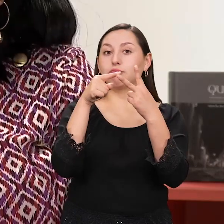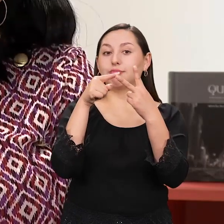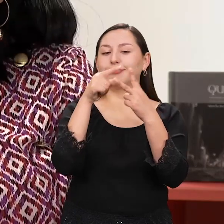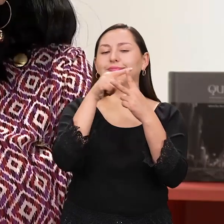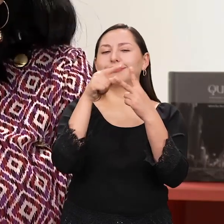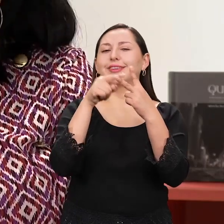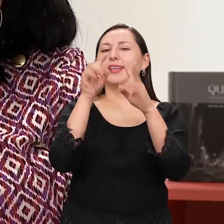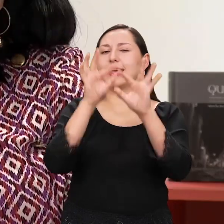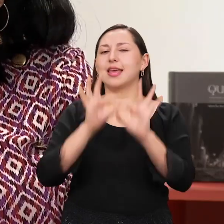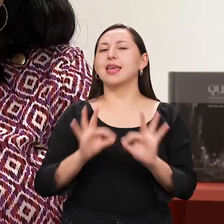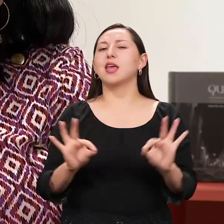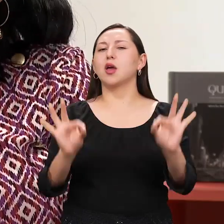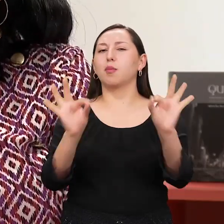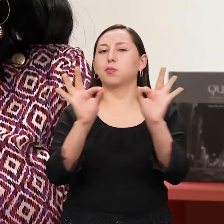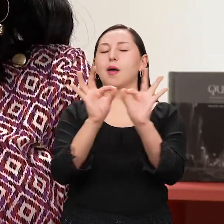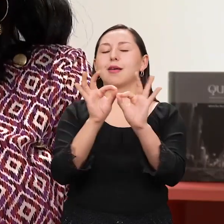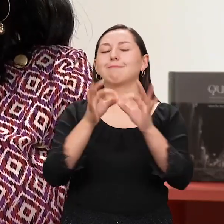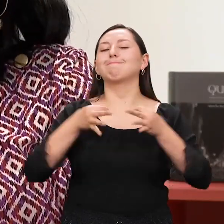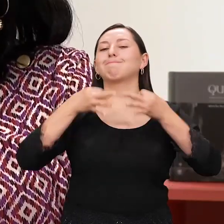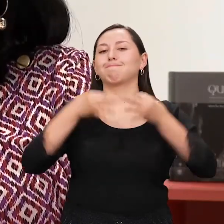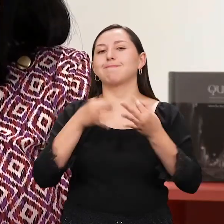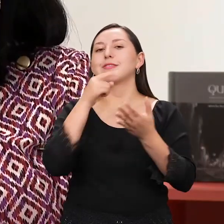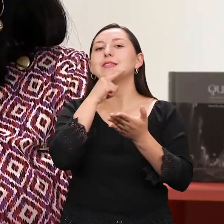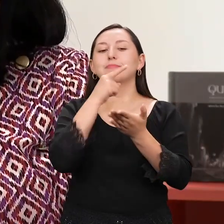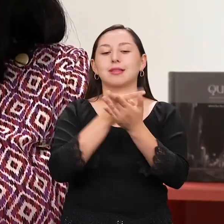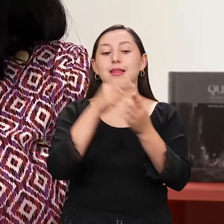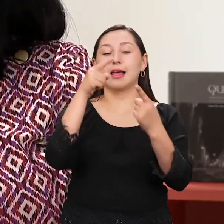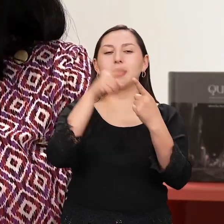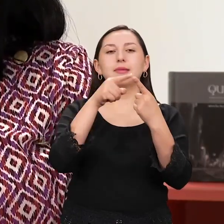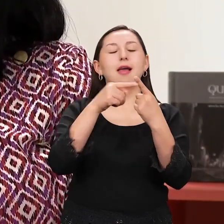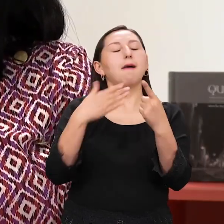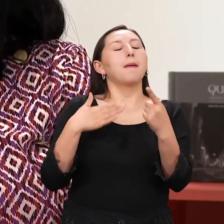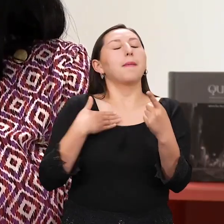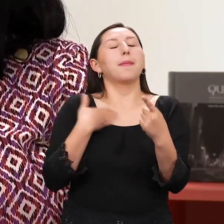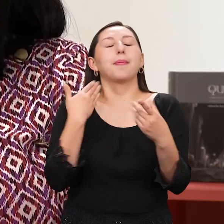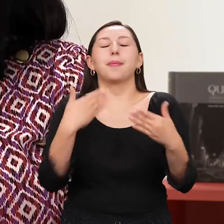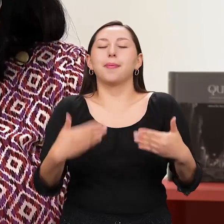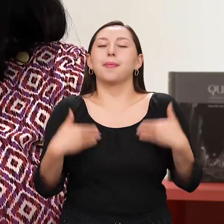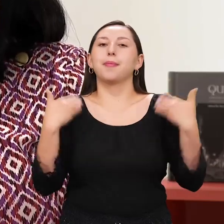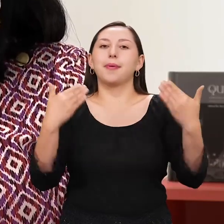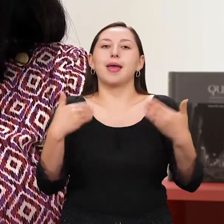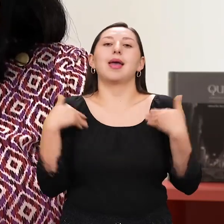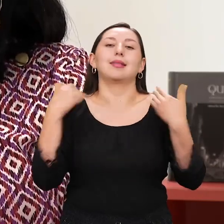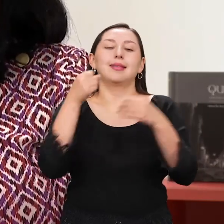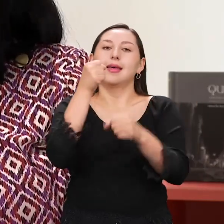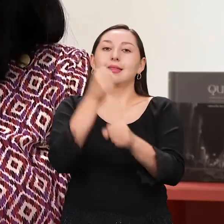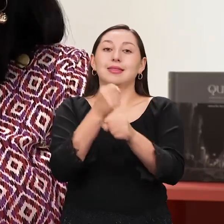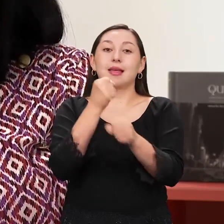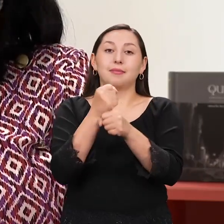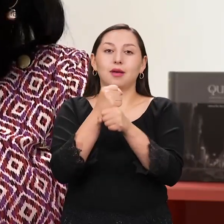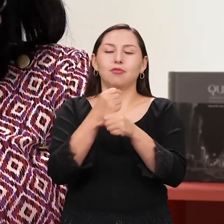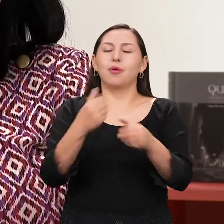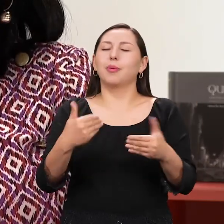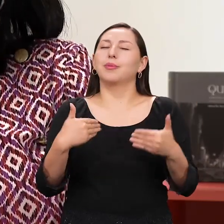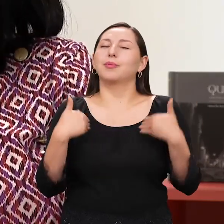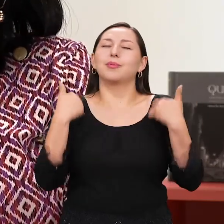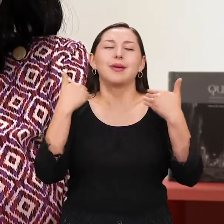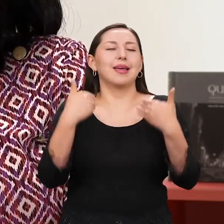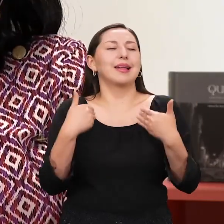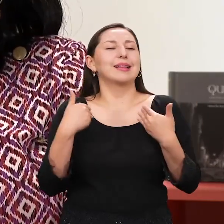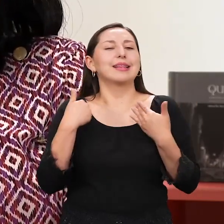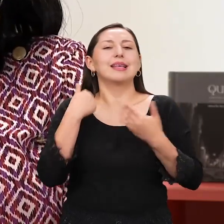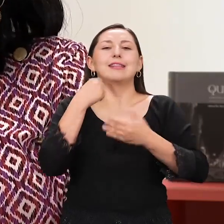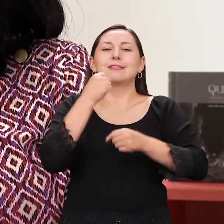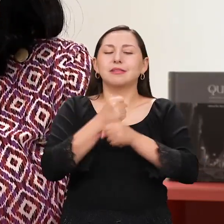trillado, pero creo que es la verdad. Tienes que elegir algo que sí te haga feliz, porque muchas veces son trabajos donde pasas 24/7 y